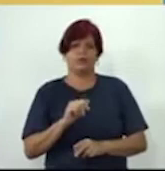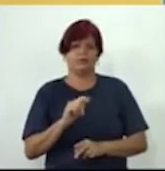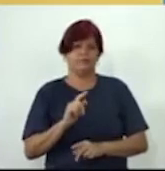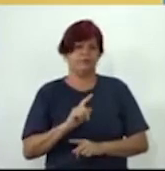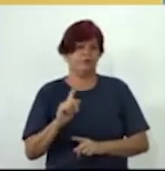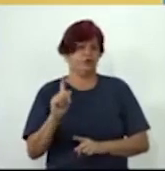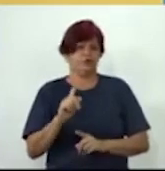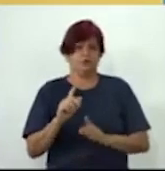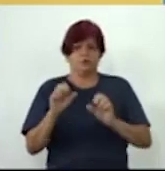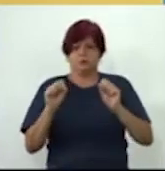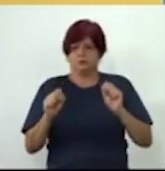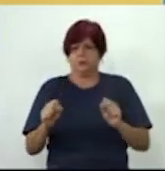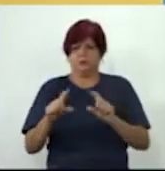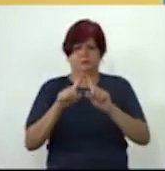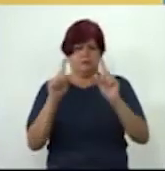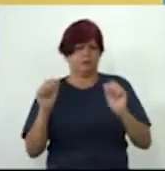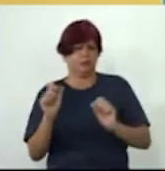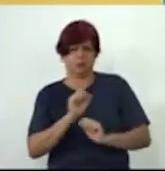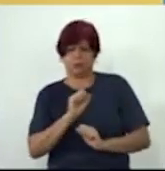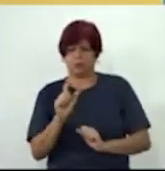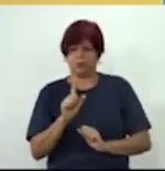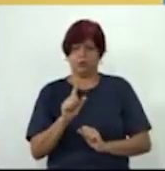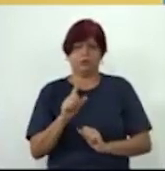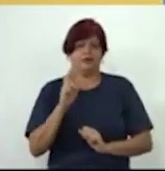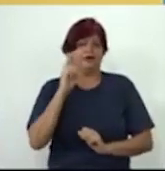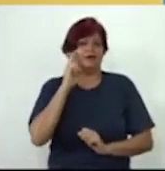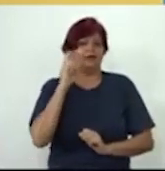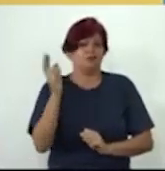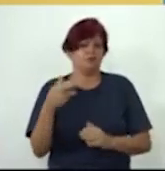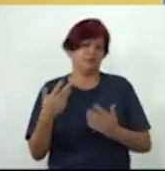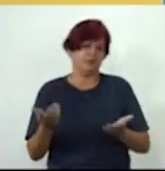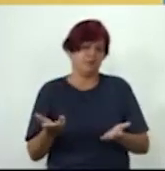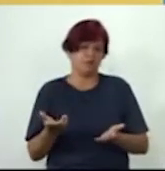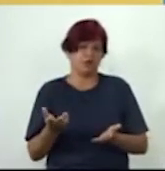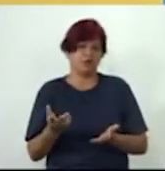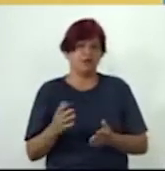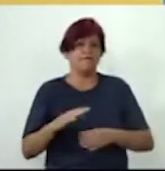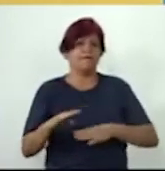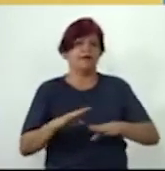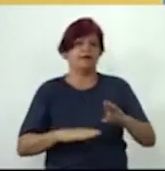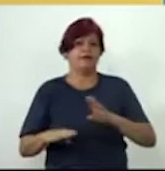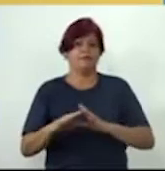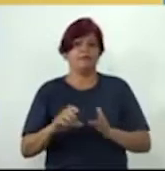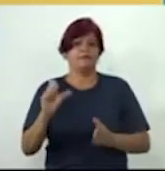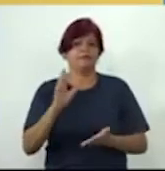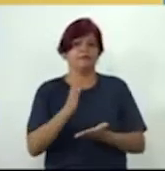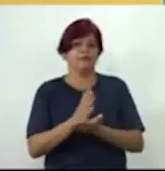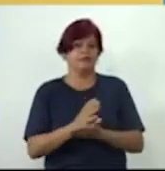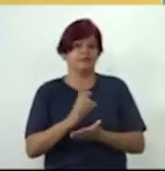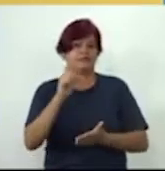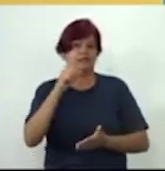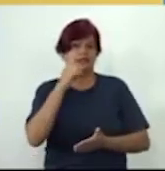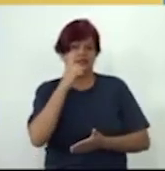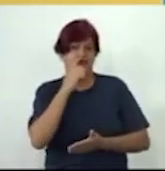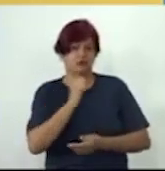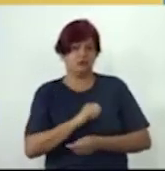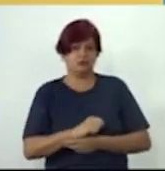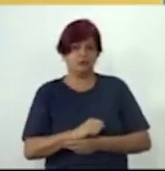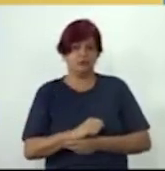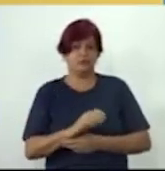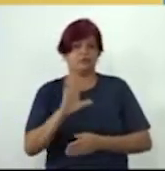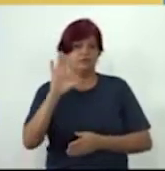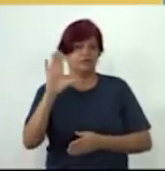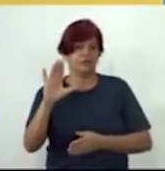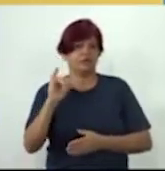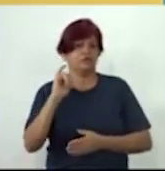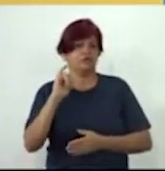un esquema rígido. En este caso, recomendamos para la preparación de las clases de ciencias naturales de quinto y